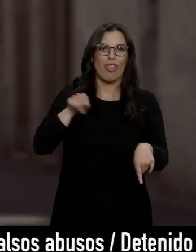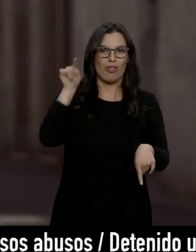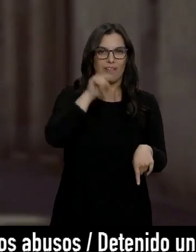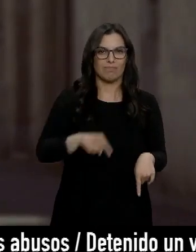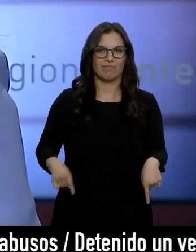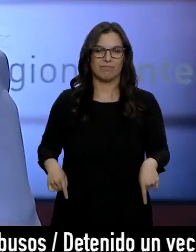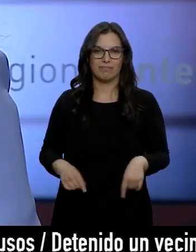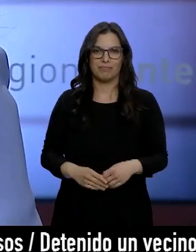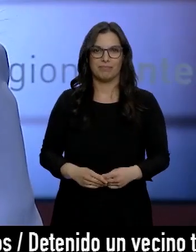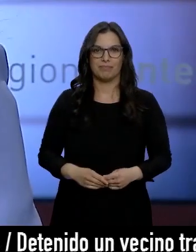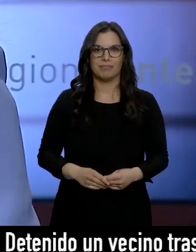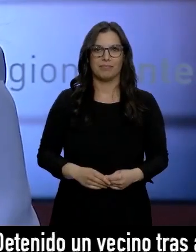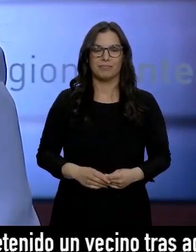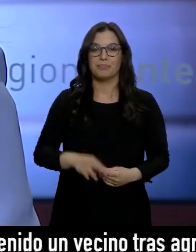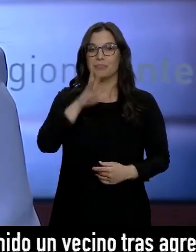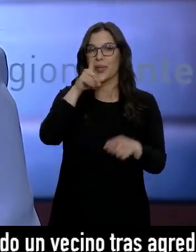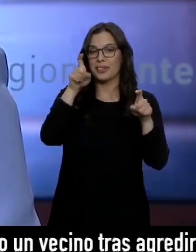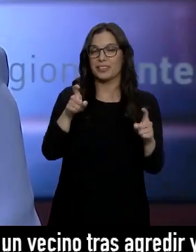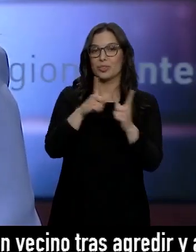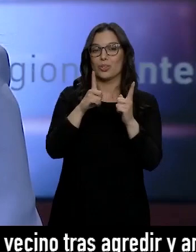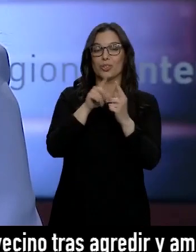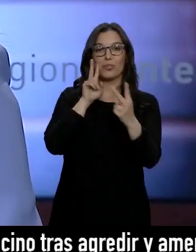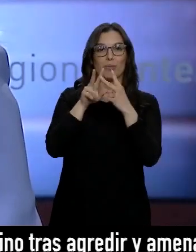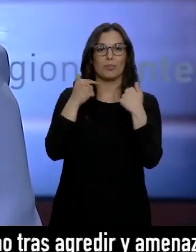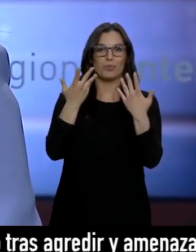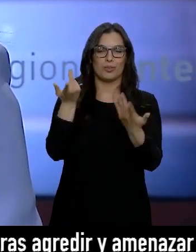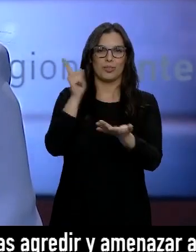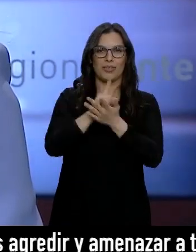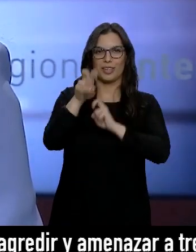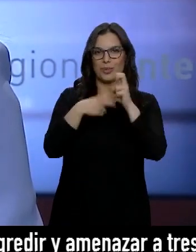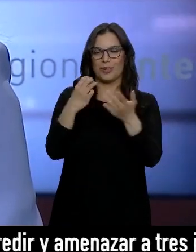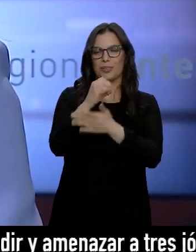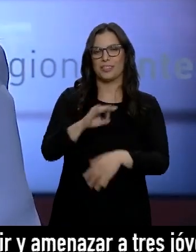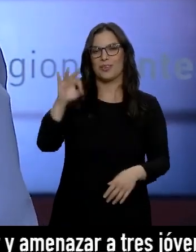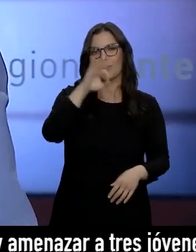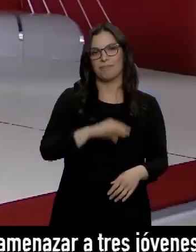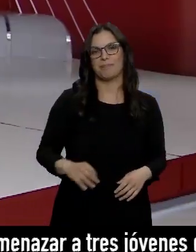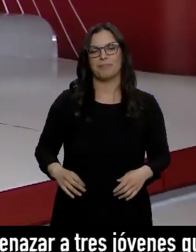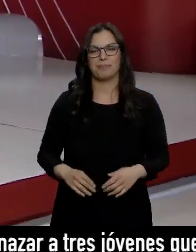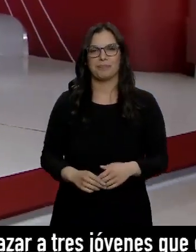Hacemos una pausa y enseguida volvemos con toda la actualidad. Hasta ahora.